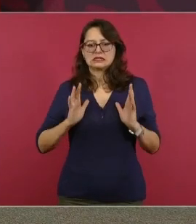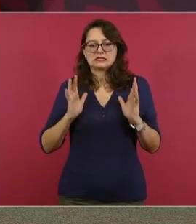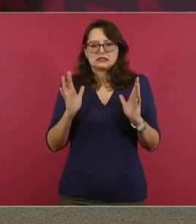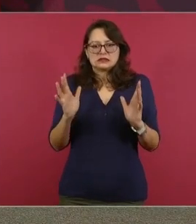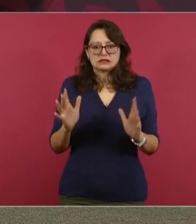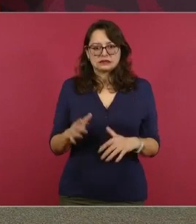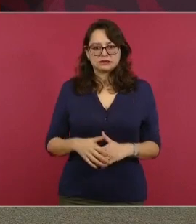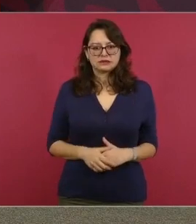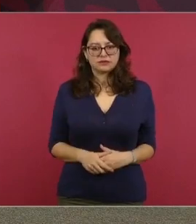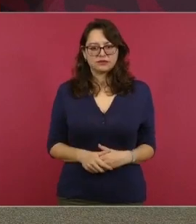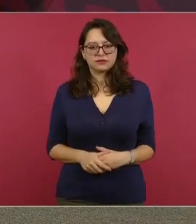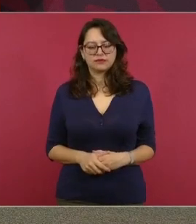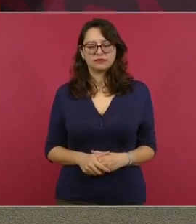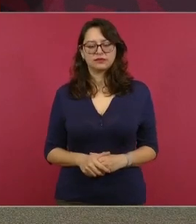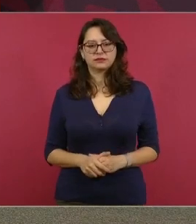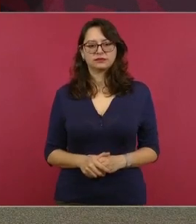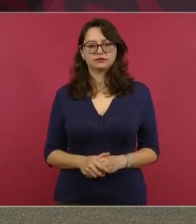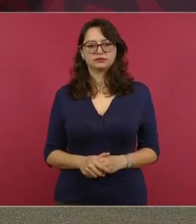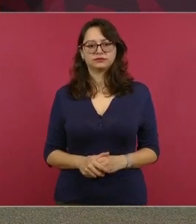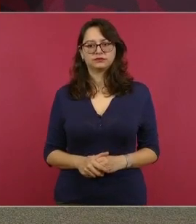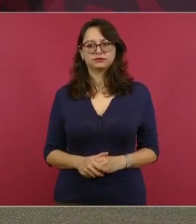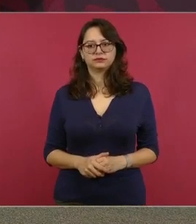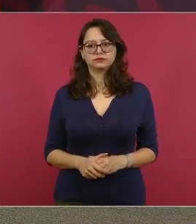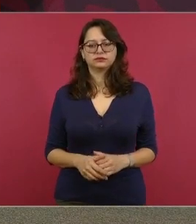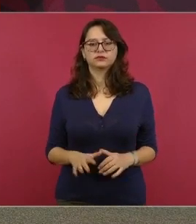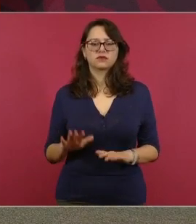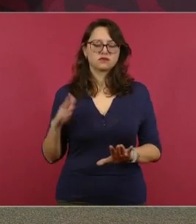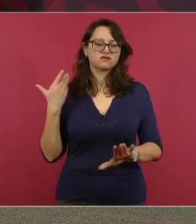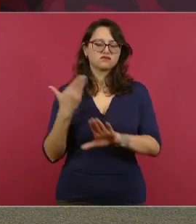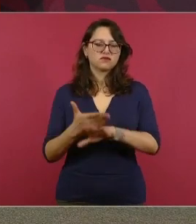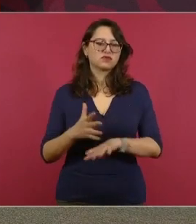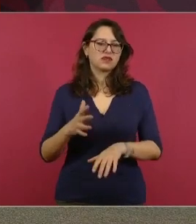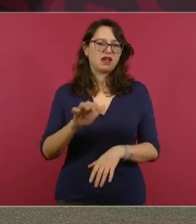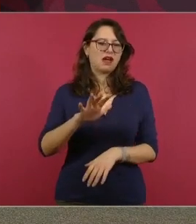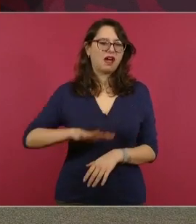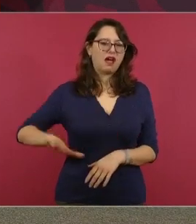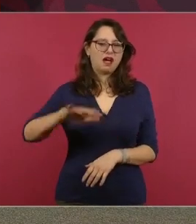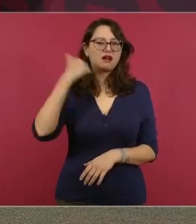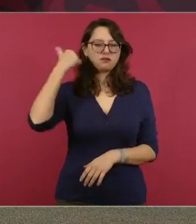afectó fundamentalmente a Acapulco.